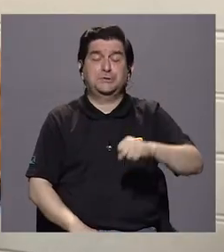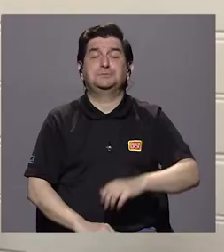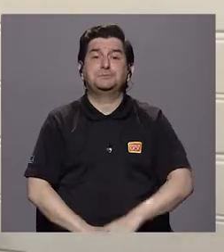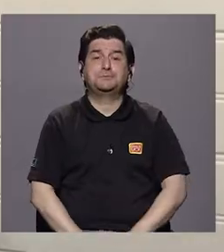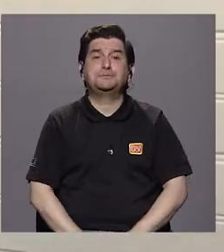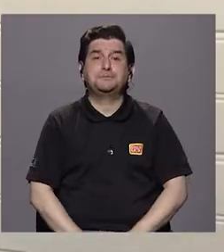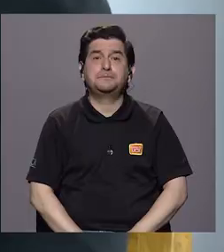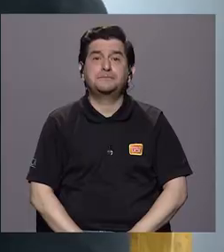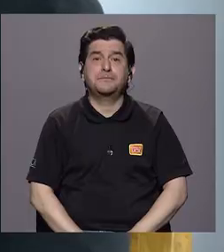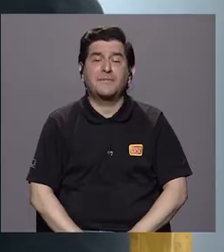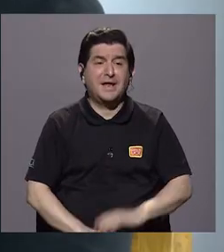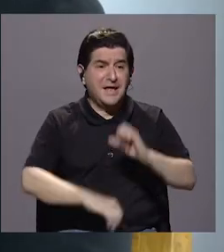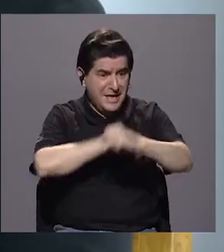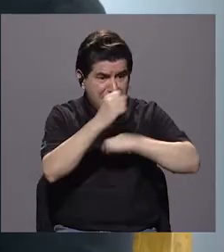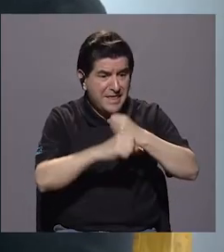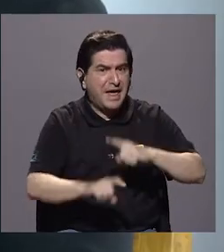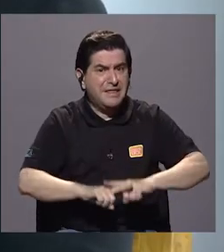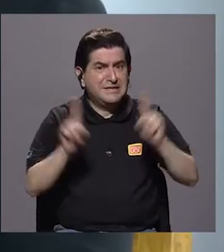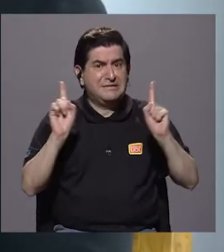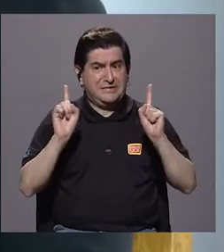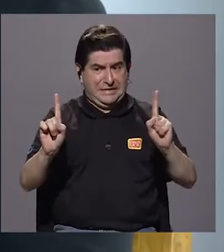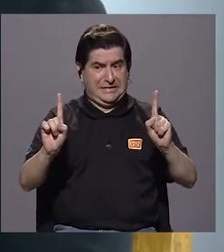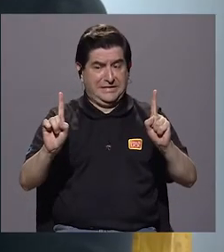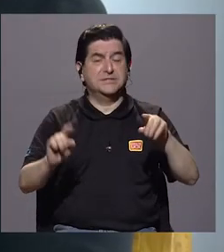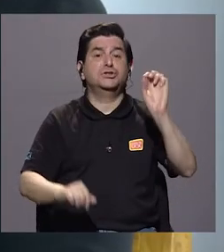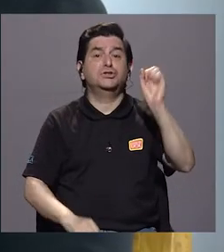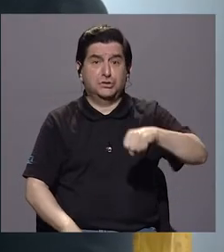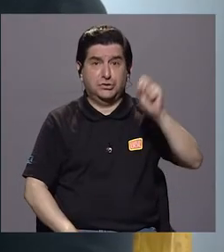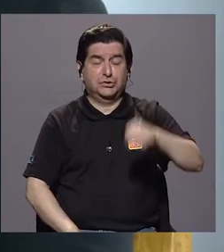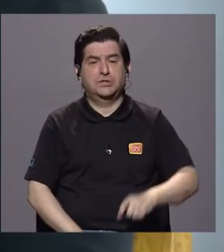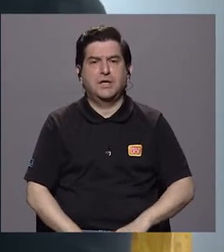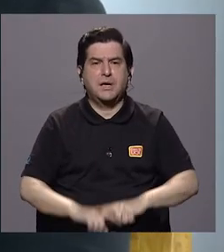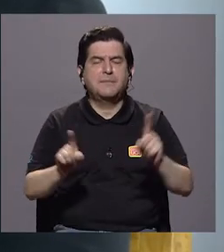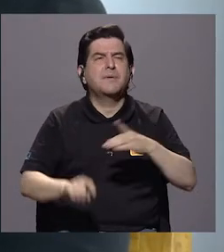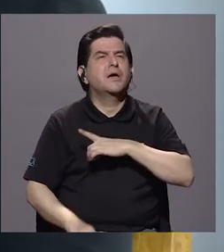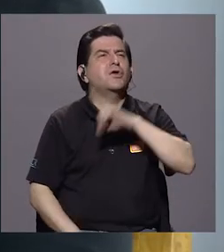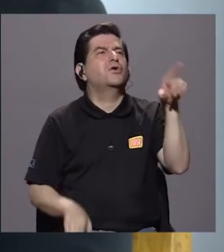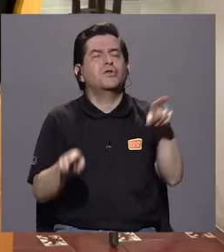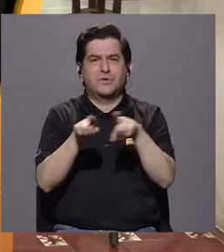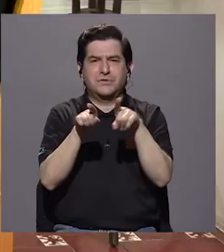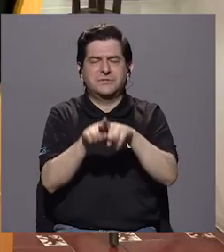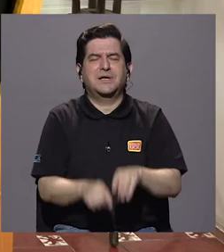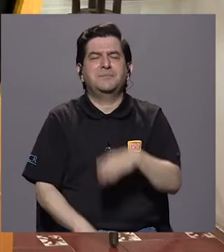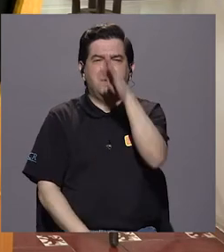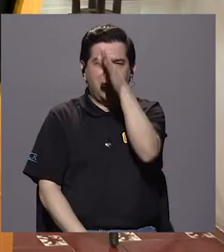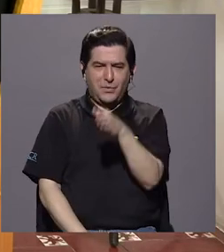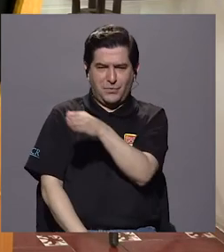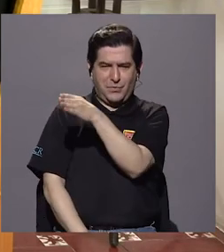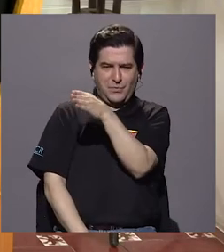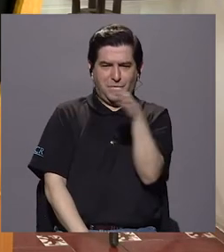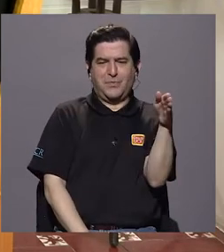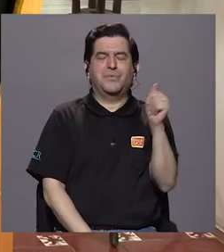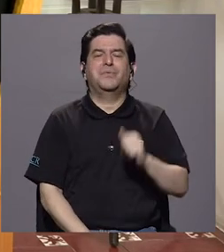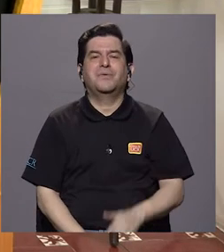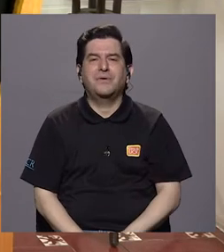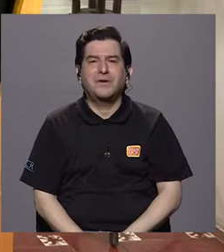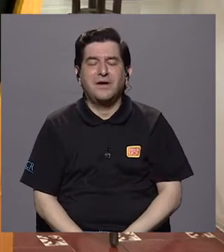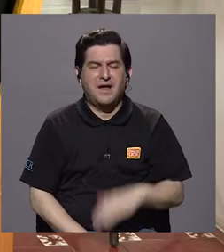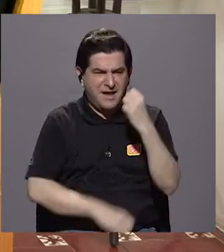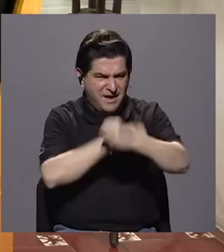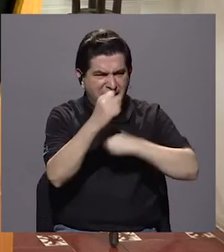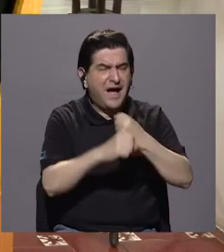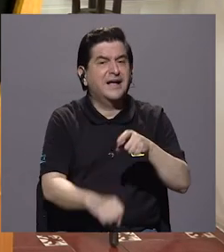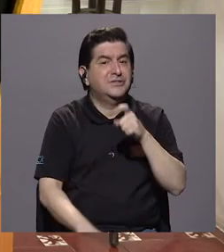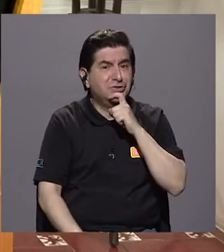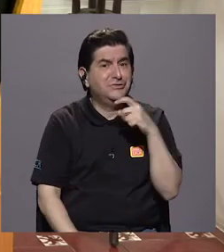Y son edades muy diferentes. Sí. Pero vieras que Dios también en eso me ha bendecido tanto, porque... Están en edades